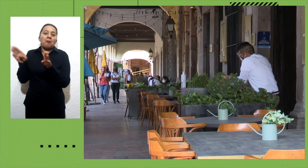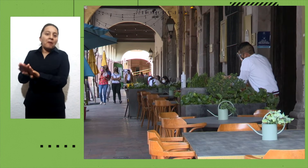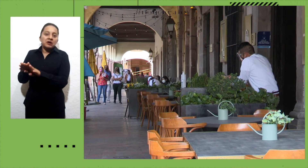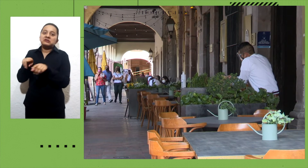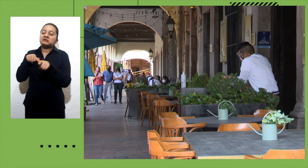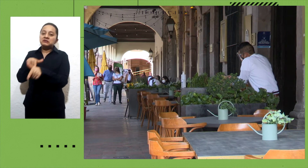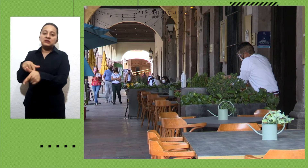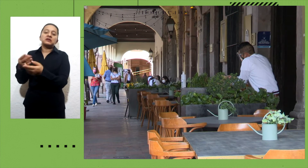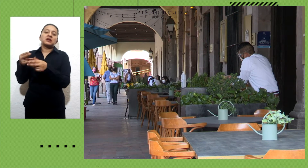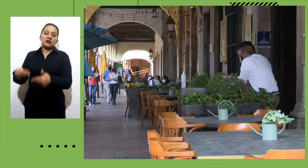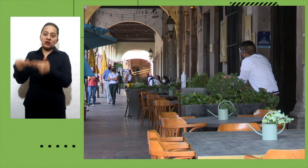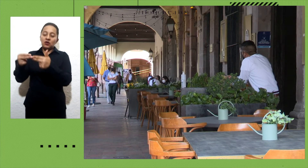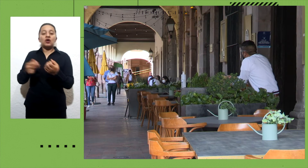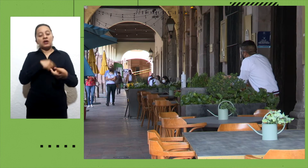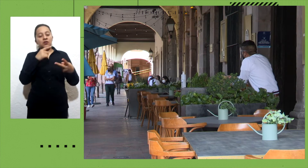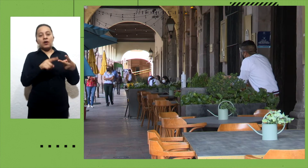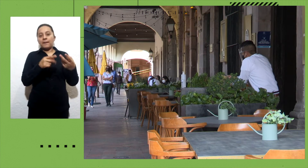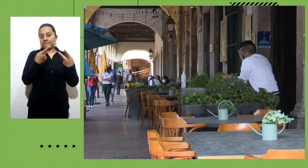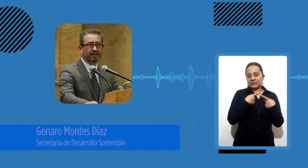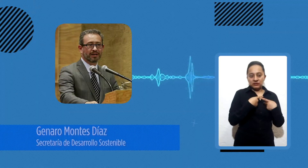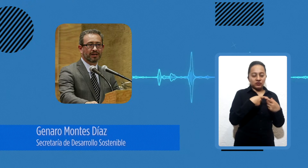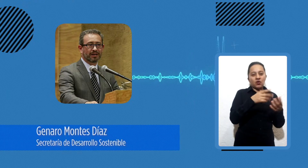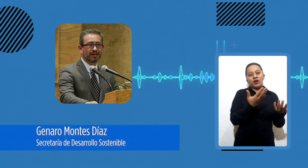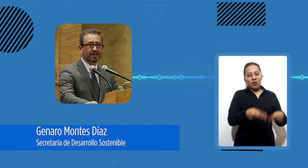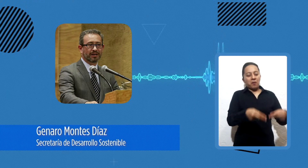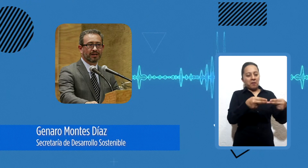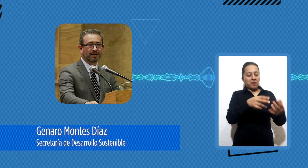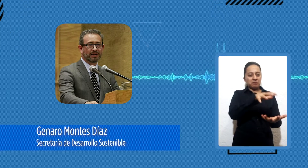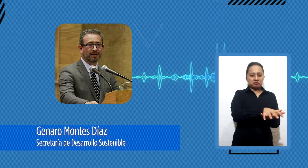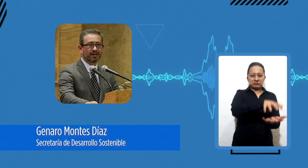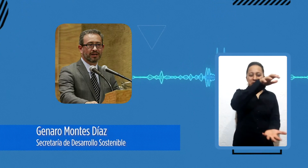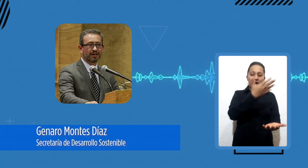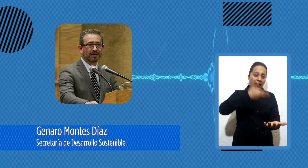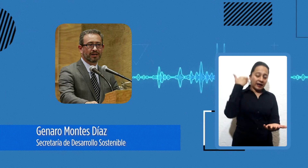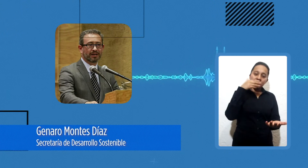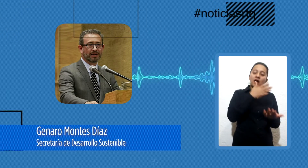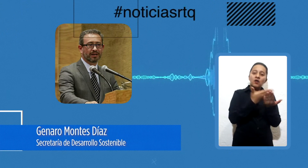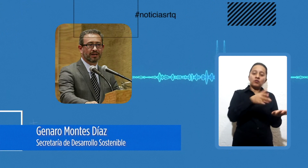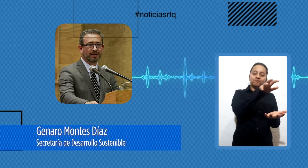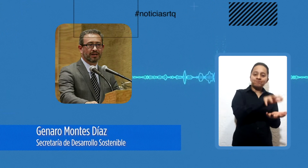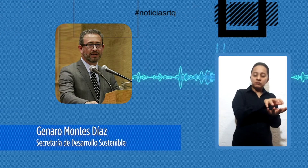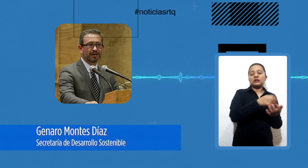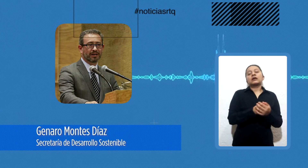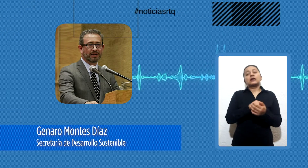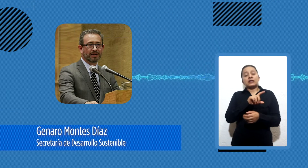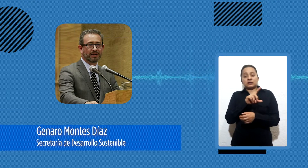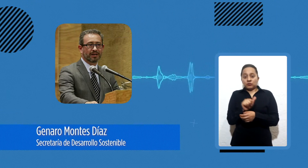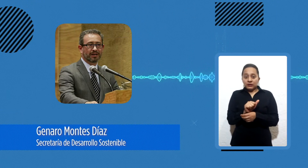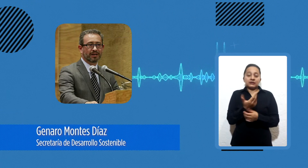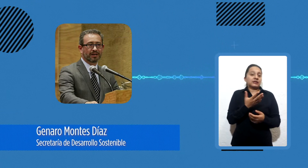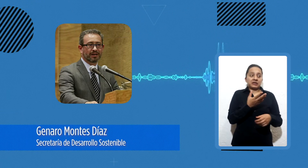anual, otorgarles la prórroga hasta el 31 de mayo. Y se busca primeramente acercarnos, solidarizarnos